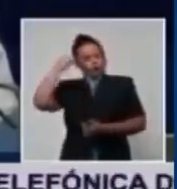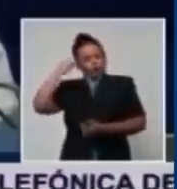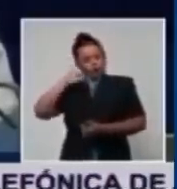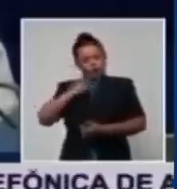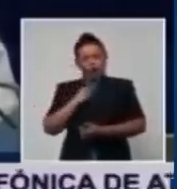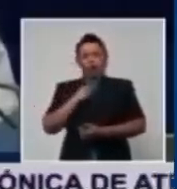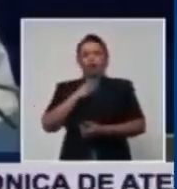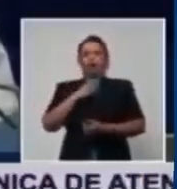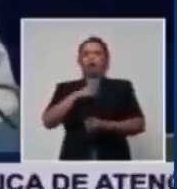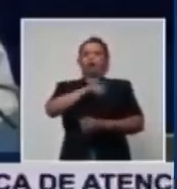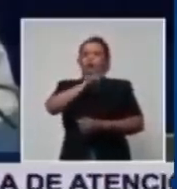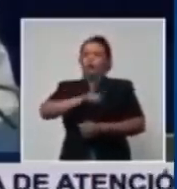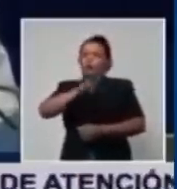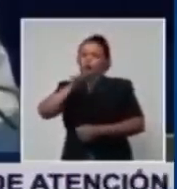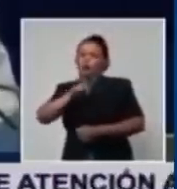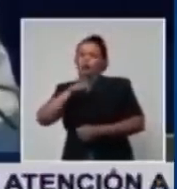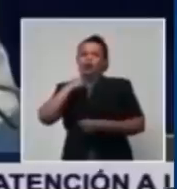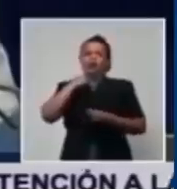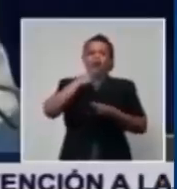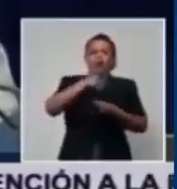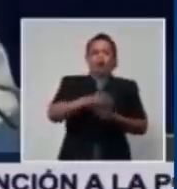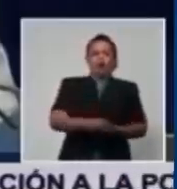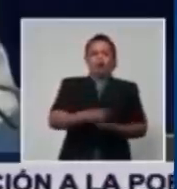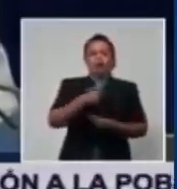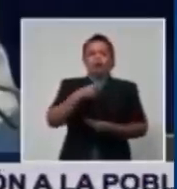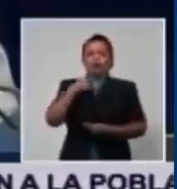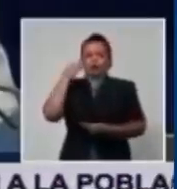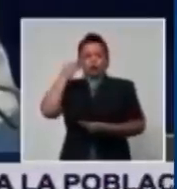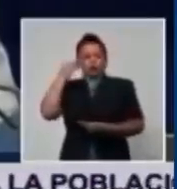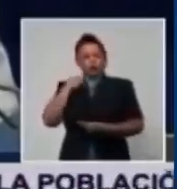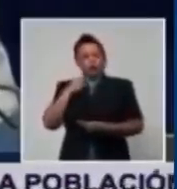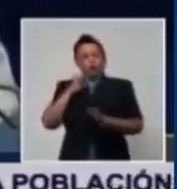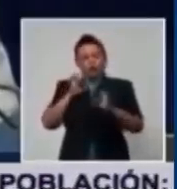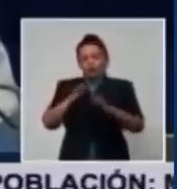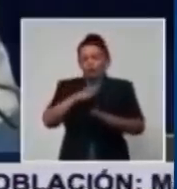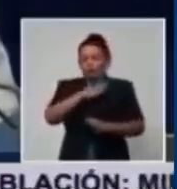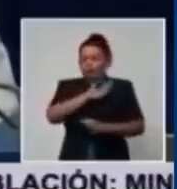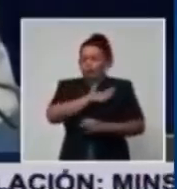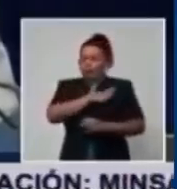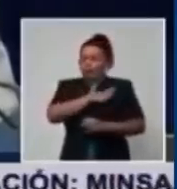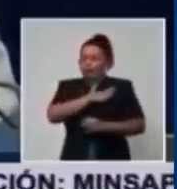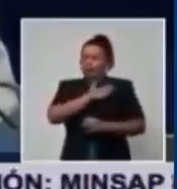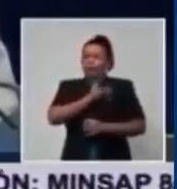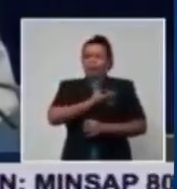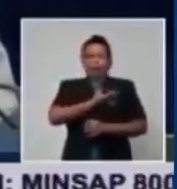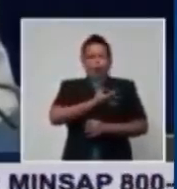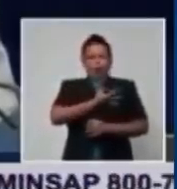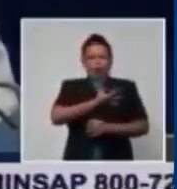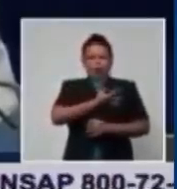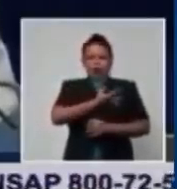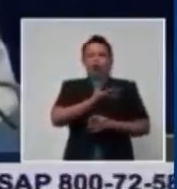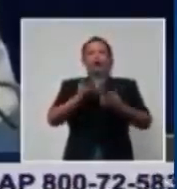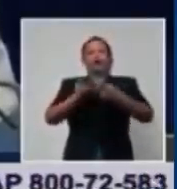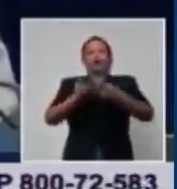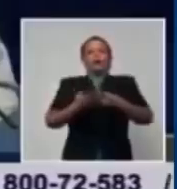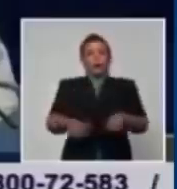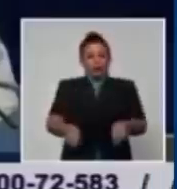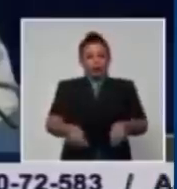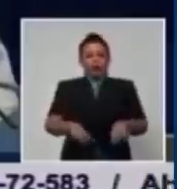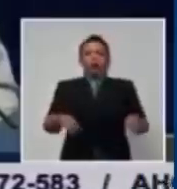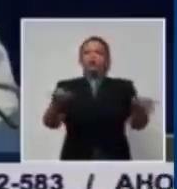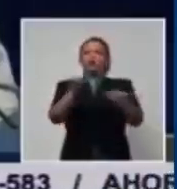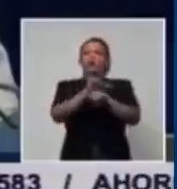bueno, lamentablemente nada repara esa pérdida. Pero de todas formas sí queríamos, para